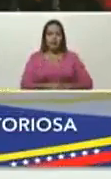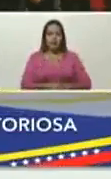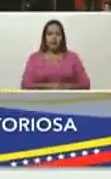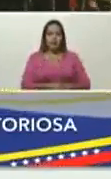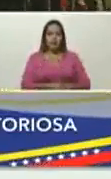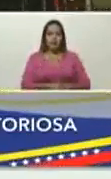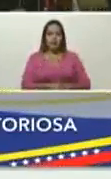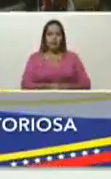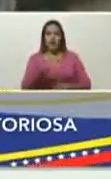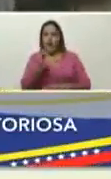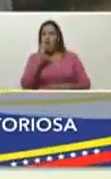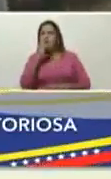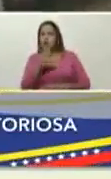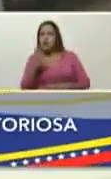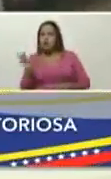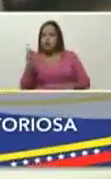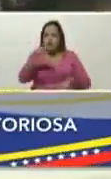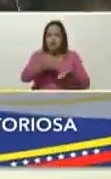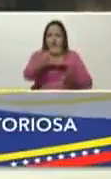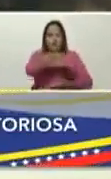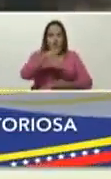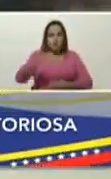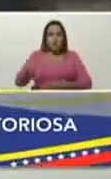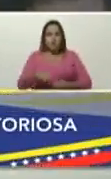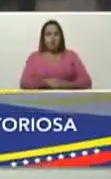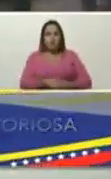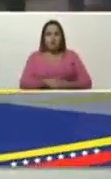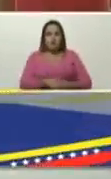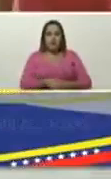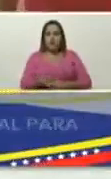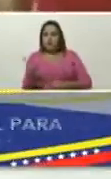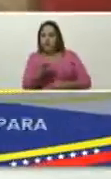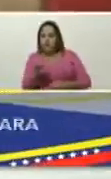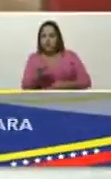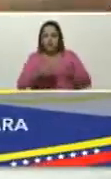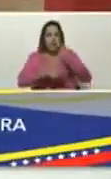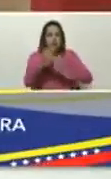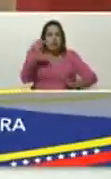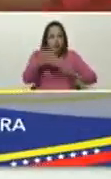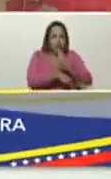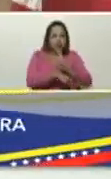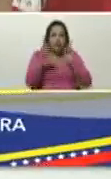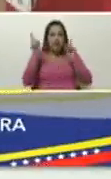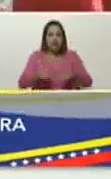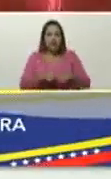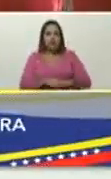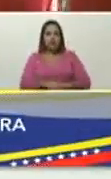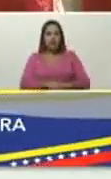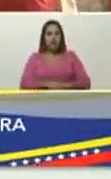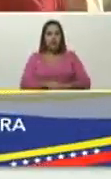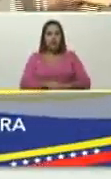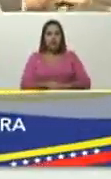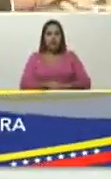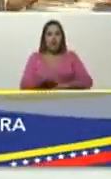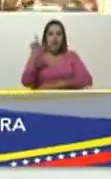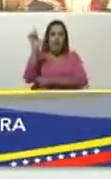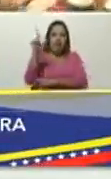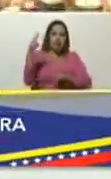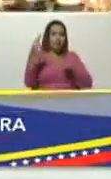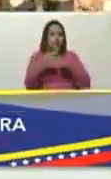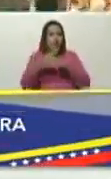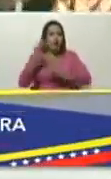Hubiera sido bueno que viniera gente de la Venezuela más profunda también, de Lara, del Táchira,